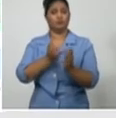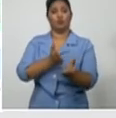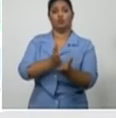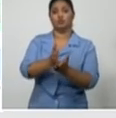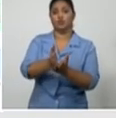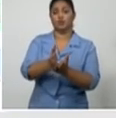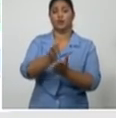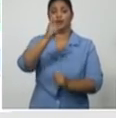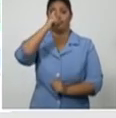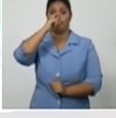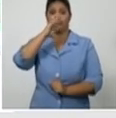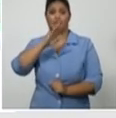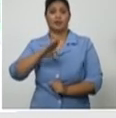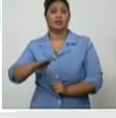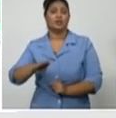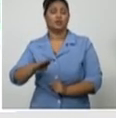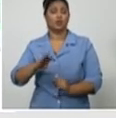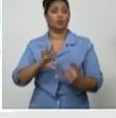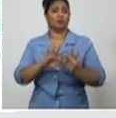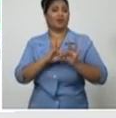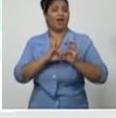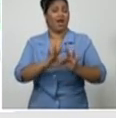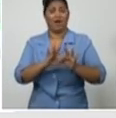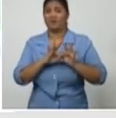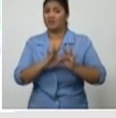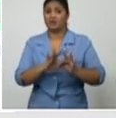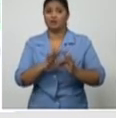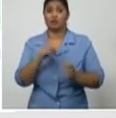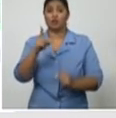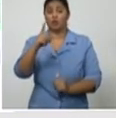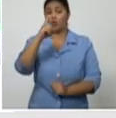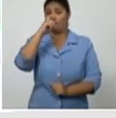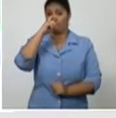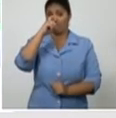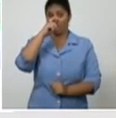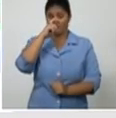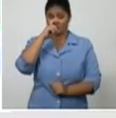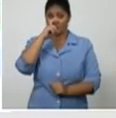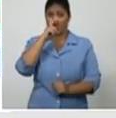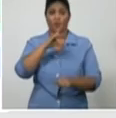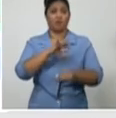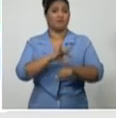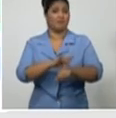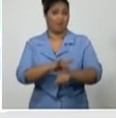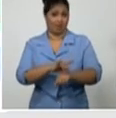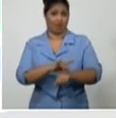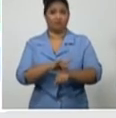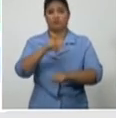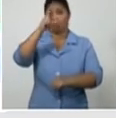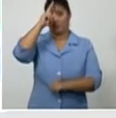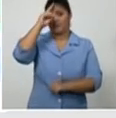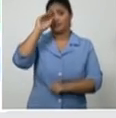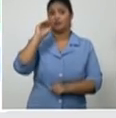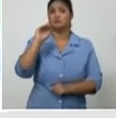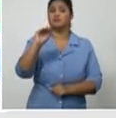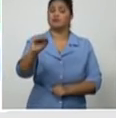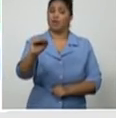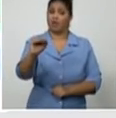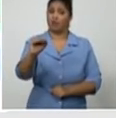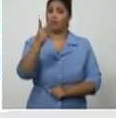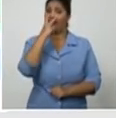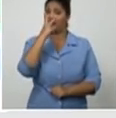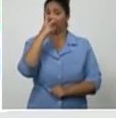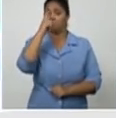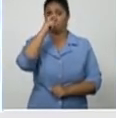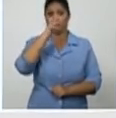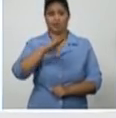1 año de edad con una comorbilidad ingresado en un pediátrico de aquí de La Habana. De 20